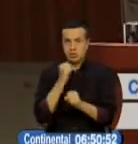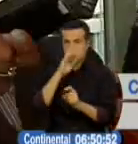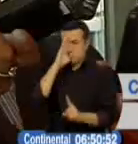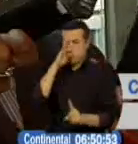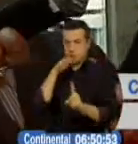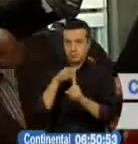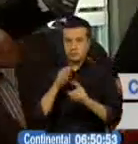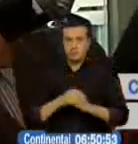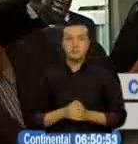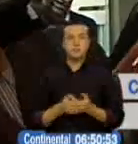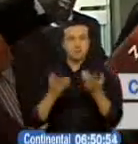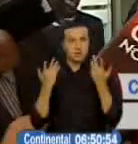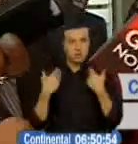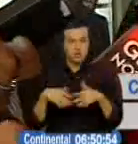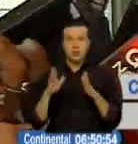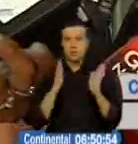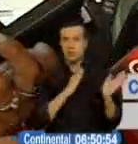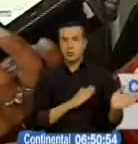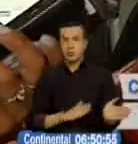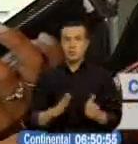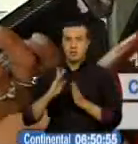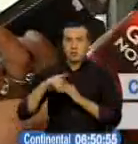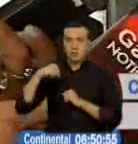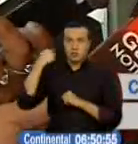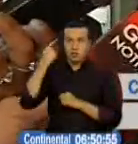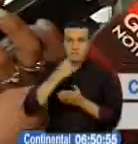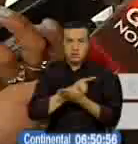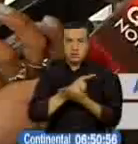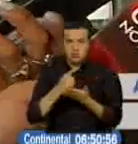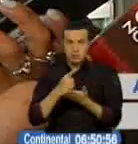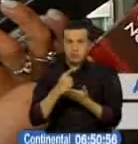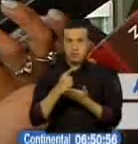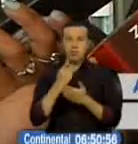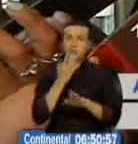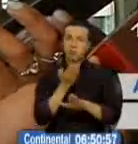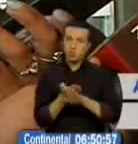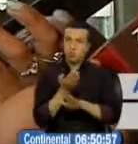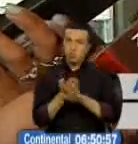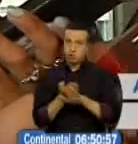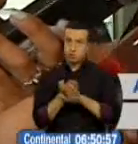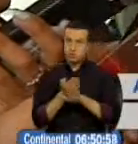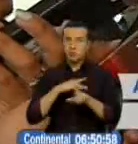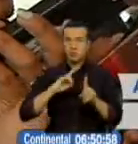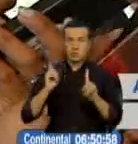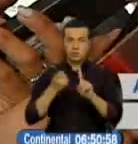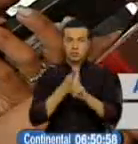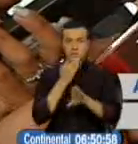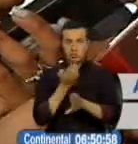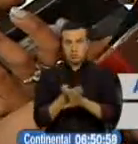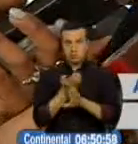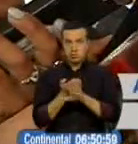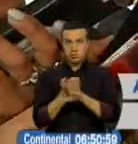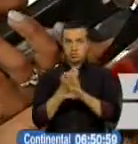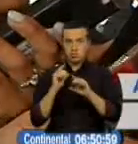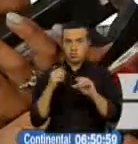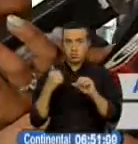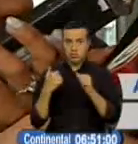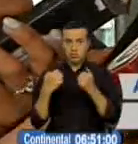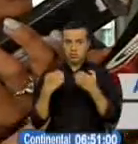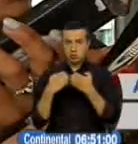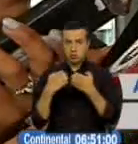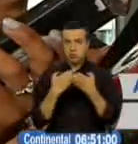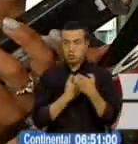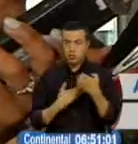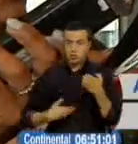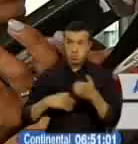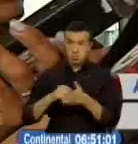propósito. Y estamos ya desarrollando para la próxima semana una propuesta que primero presentaré evidentemente en el gabinete a aprobación del